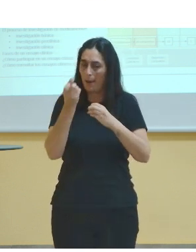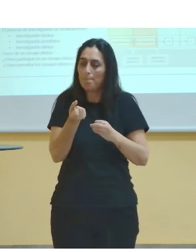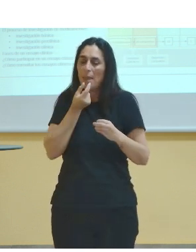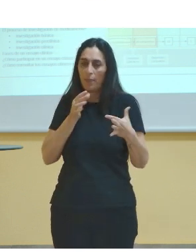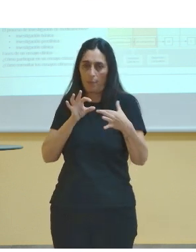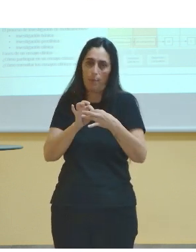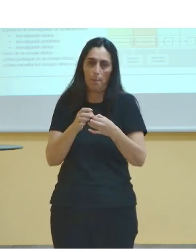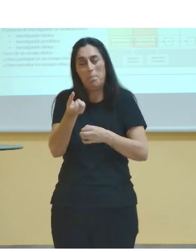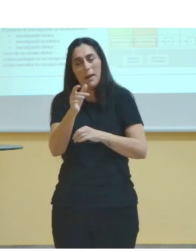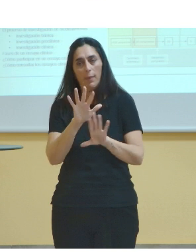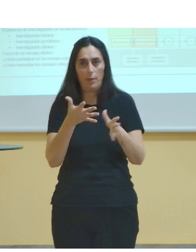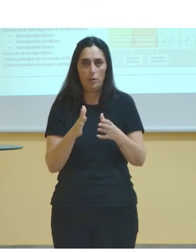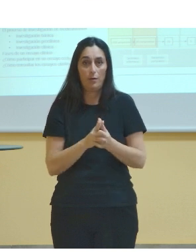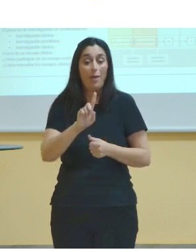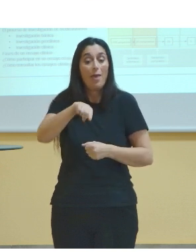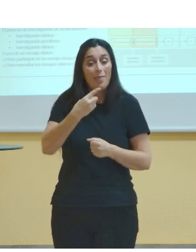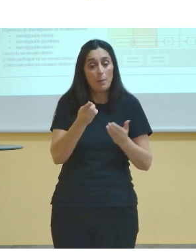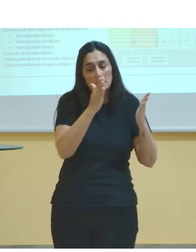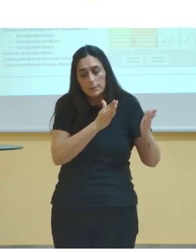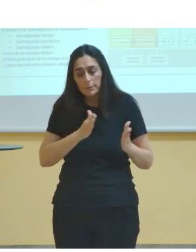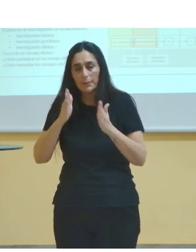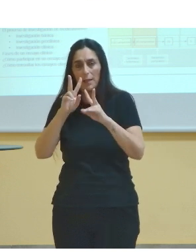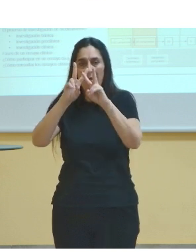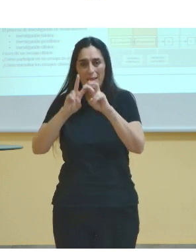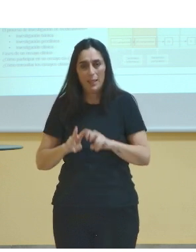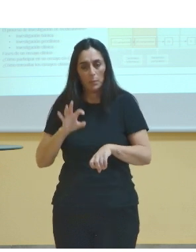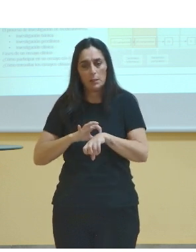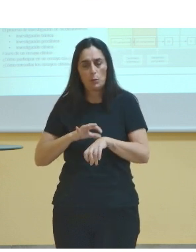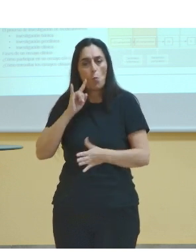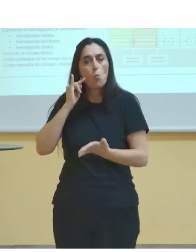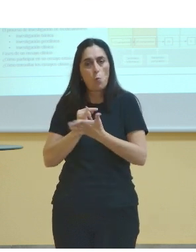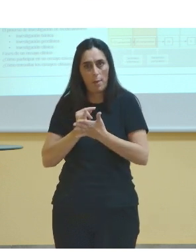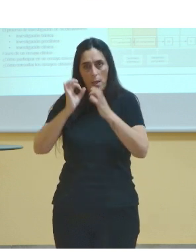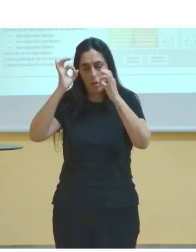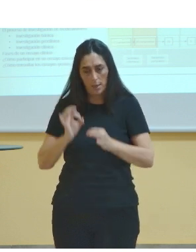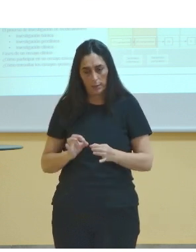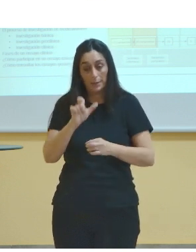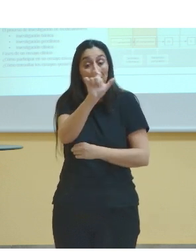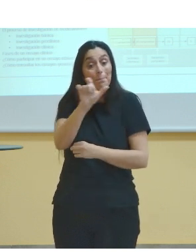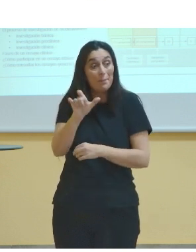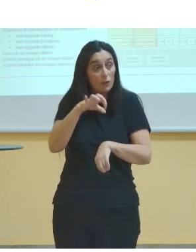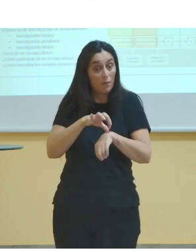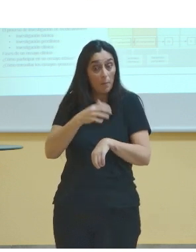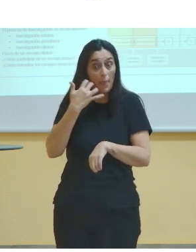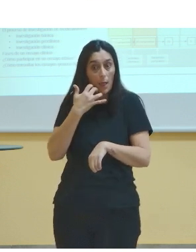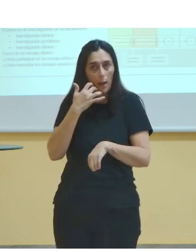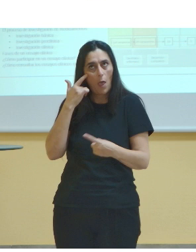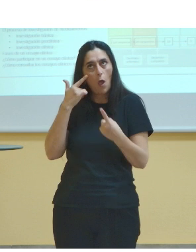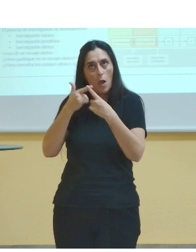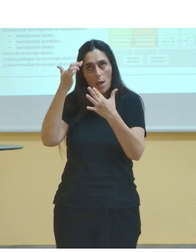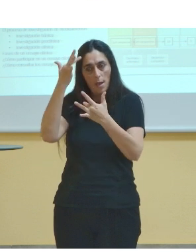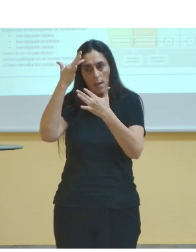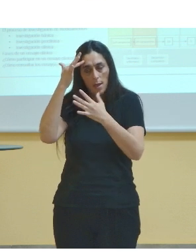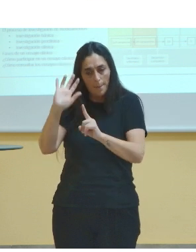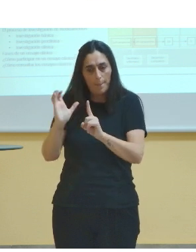o similar. Y luego ya están las fases de investigación clínica, es decir, los ensayos clínicos, ¿no? A lo que todas las personas con enfermedades raras queremos llegar. Queremos